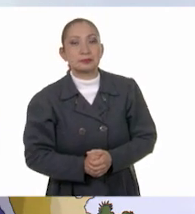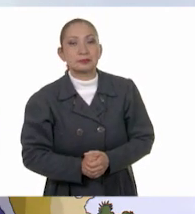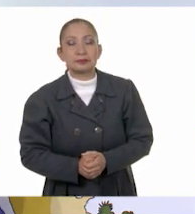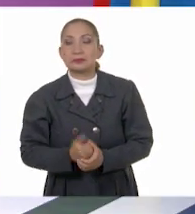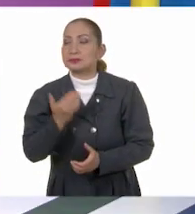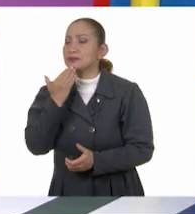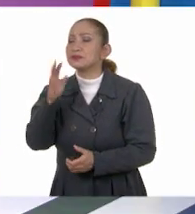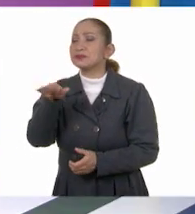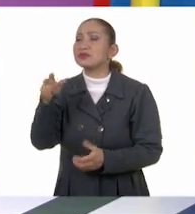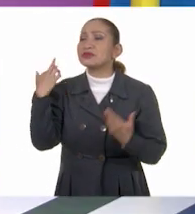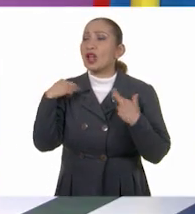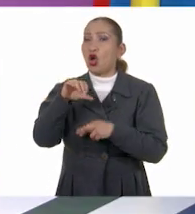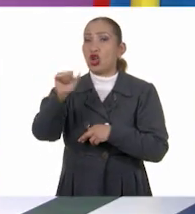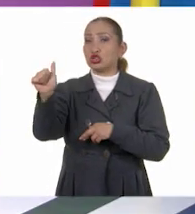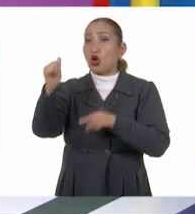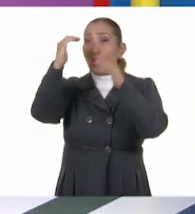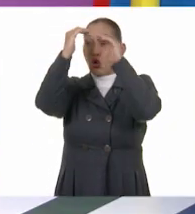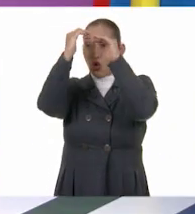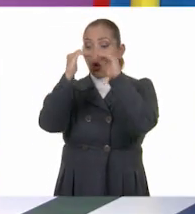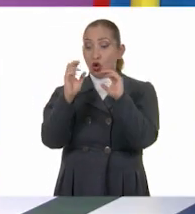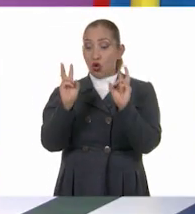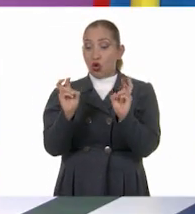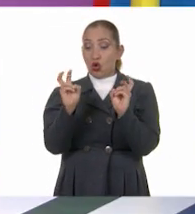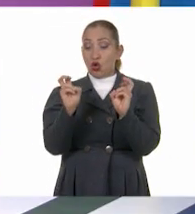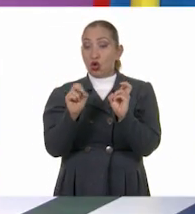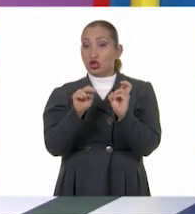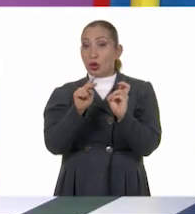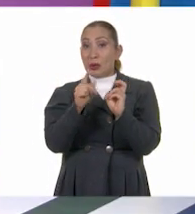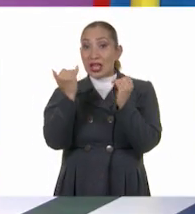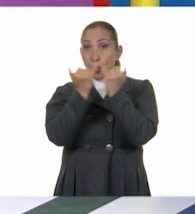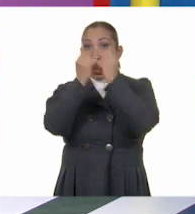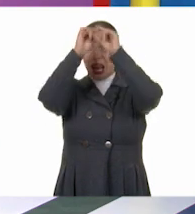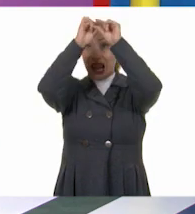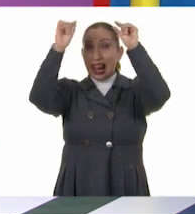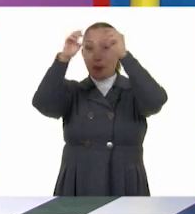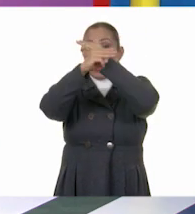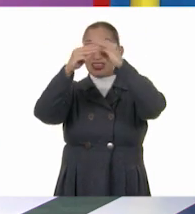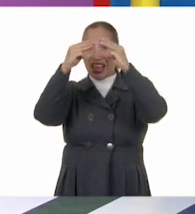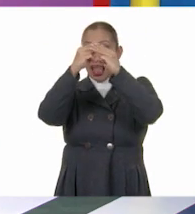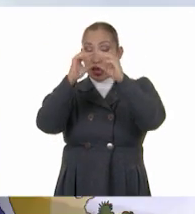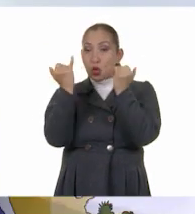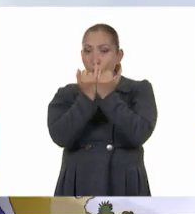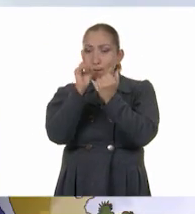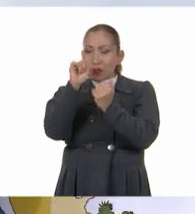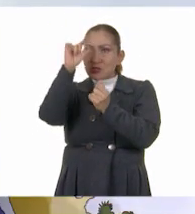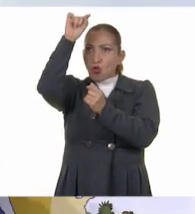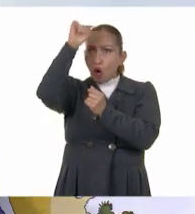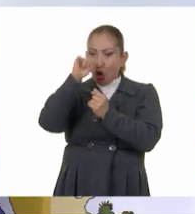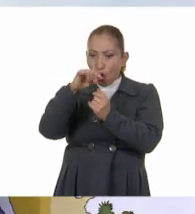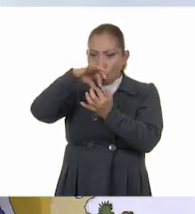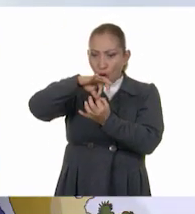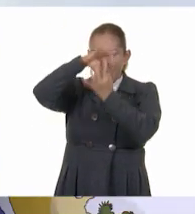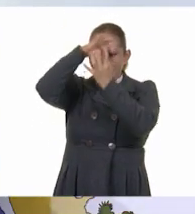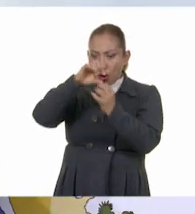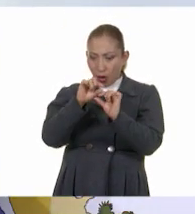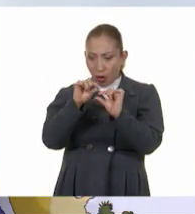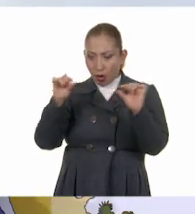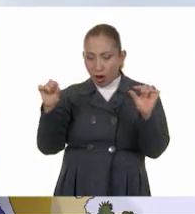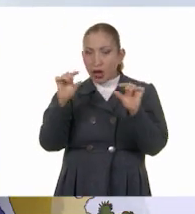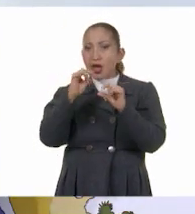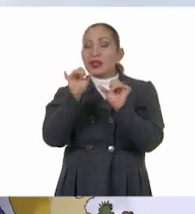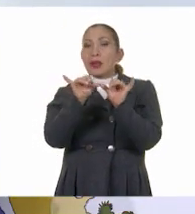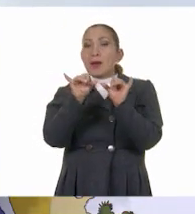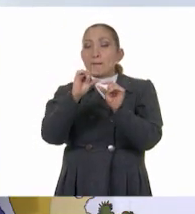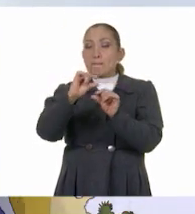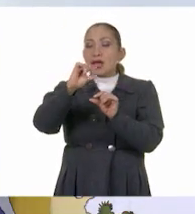bien, maestra, este otro subtítulo lo pusimos del mismo tamaño que el subtítulo anterior, ¿verdad? Exacto. Recuerden que eso nos va a servir